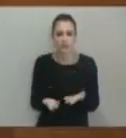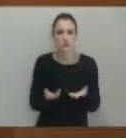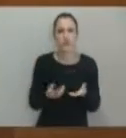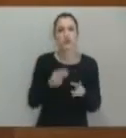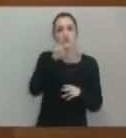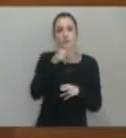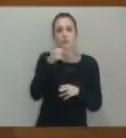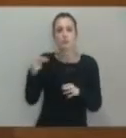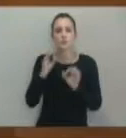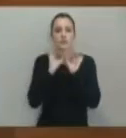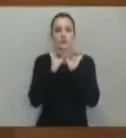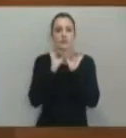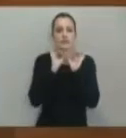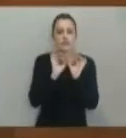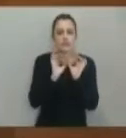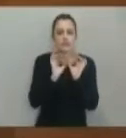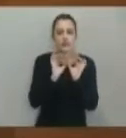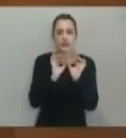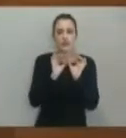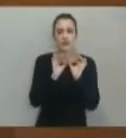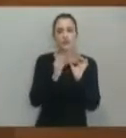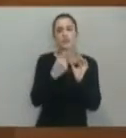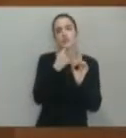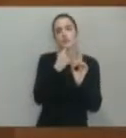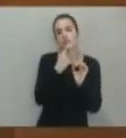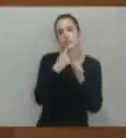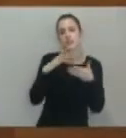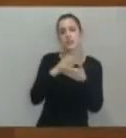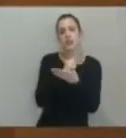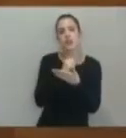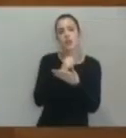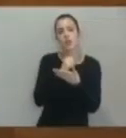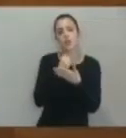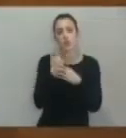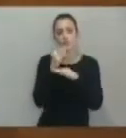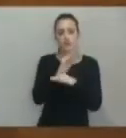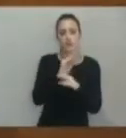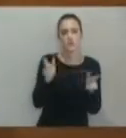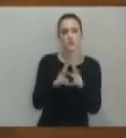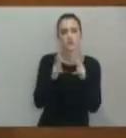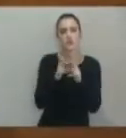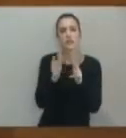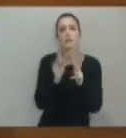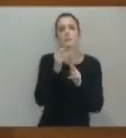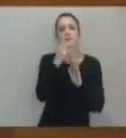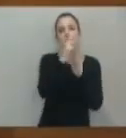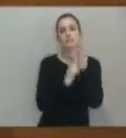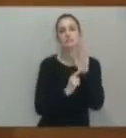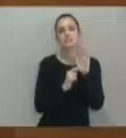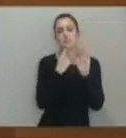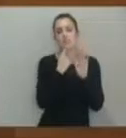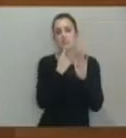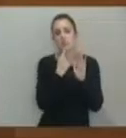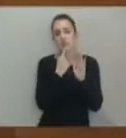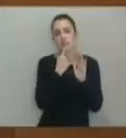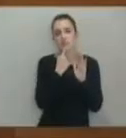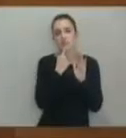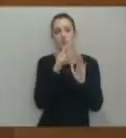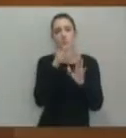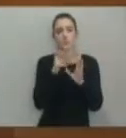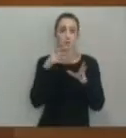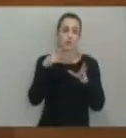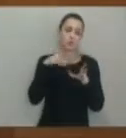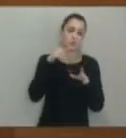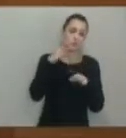resolución se establecen los requisitos de acreditación para la prestación de servicios sociales y se establece como requisitos específicos para la acreditación de centros